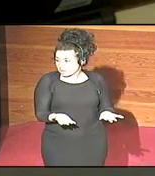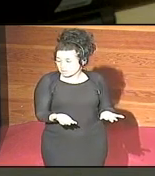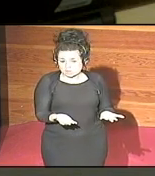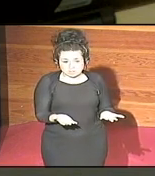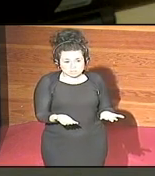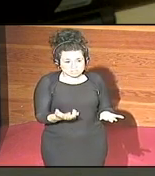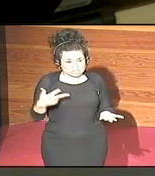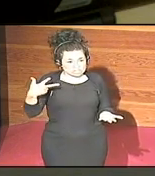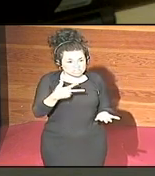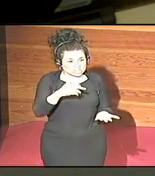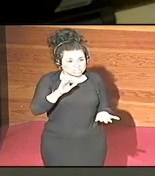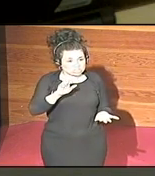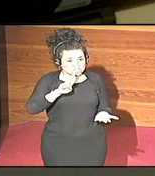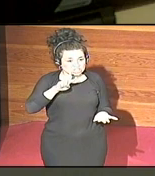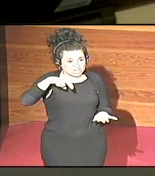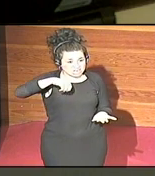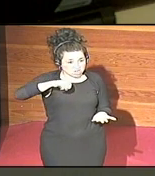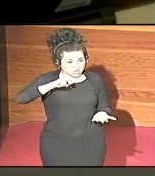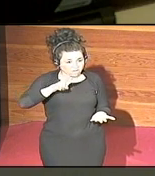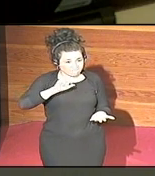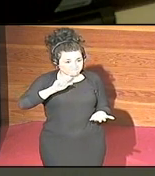en Chernóbil, perdone.